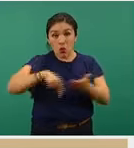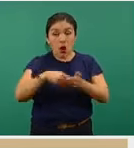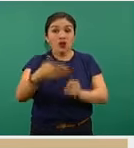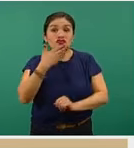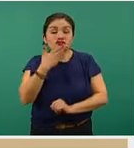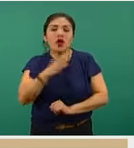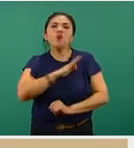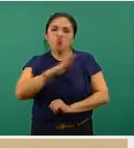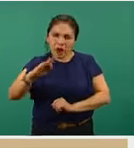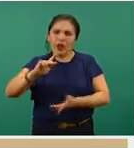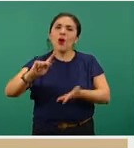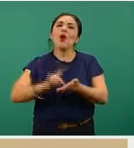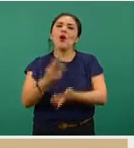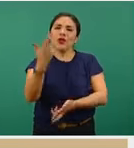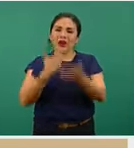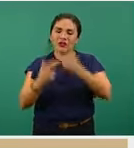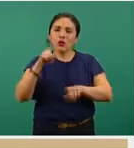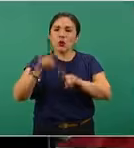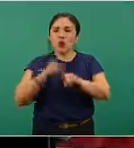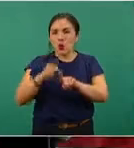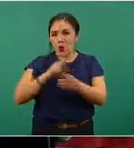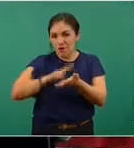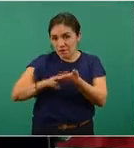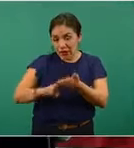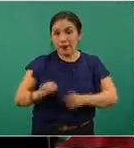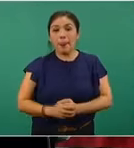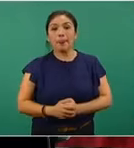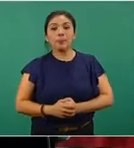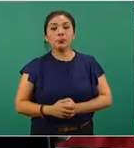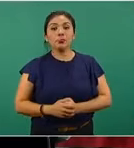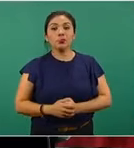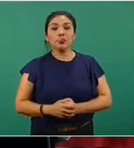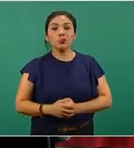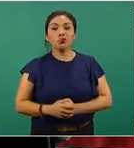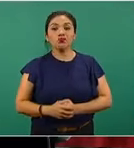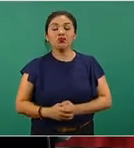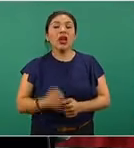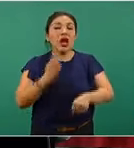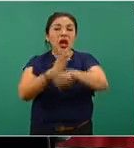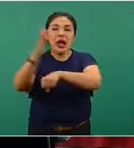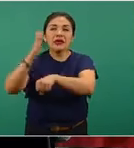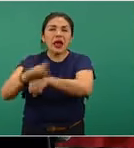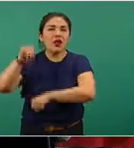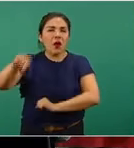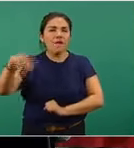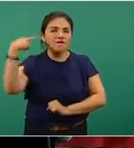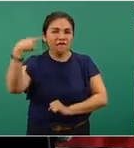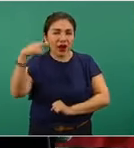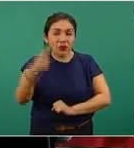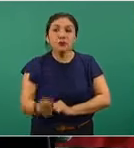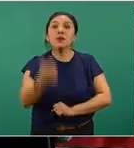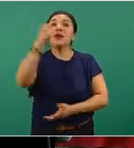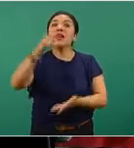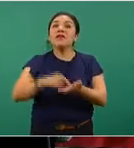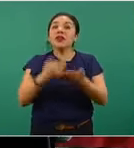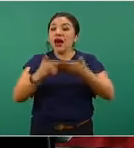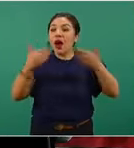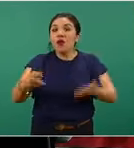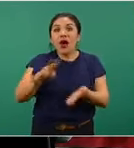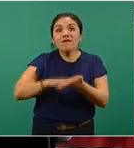se logre recuperar el color verde. Estados poblados, muy poblados, como Veracruz, primera vez que pasan a